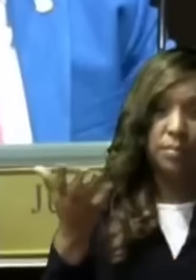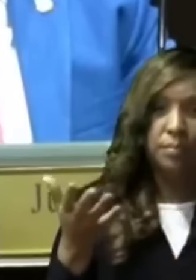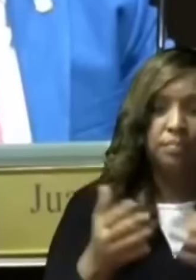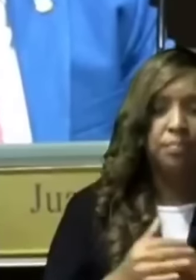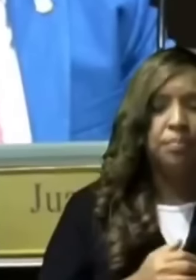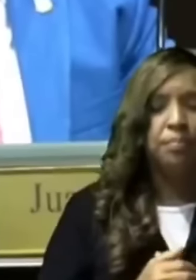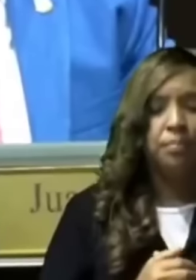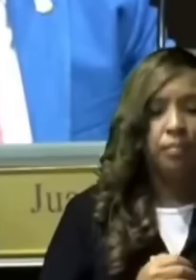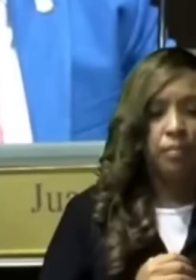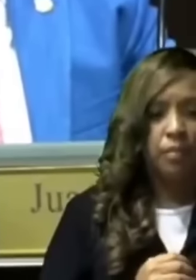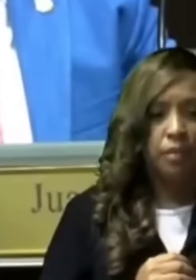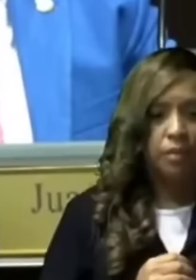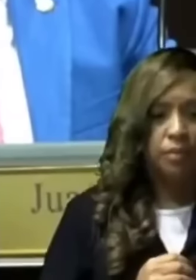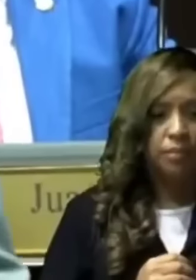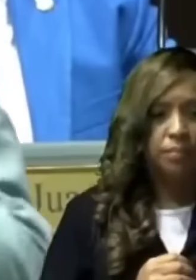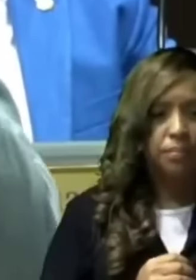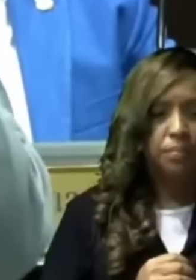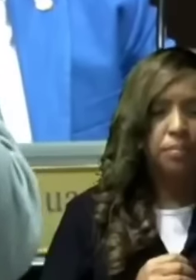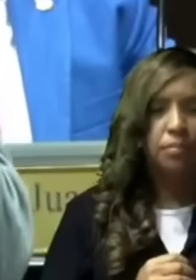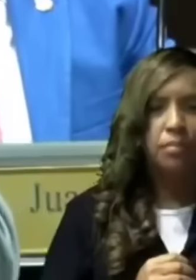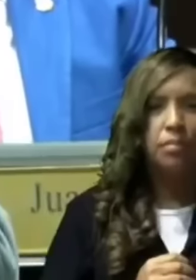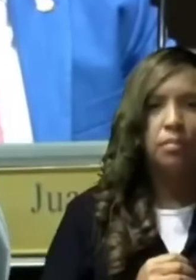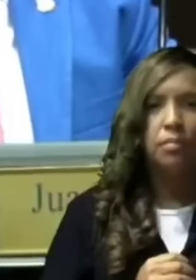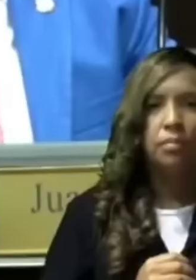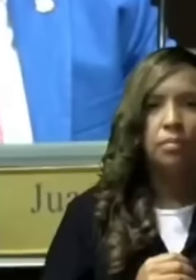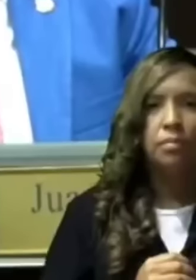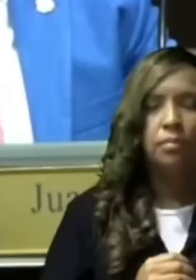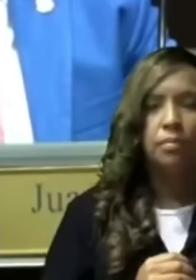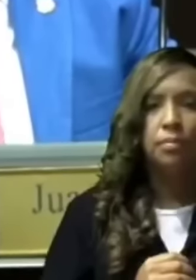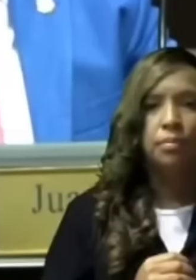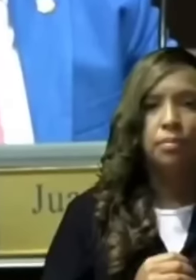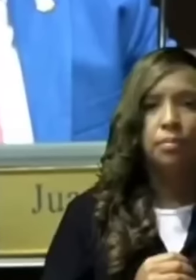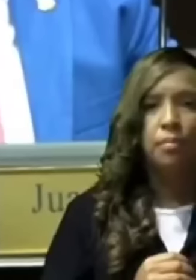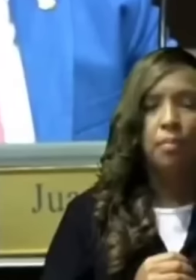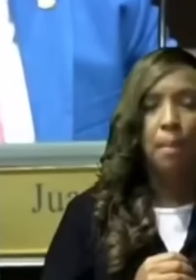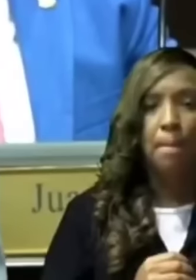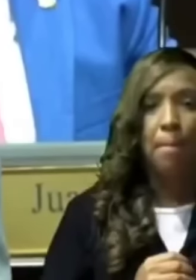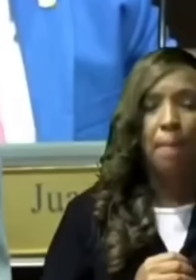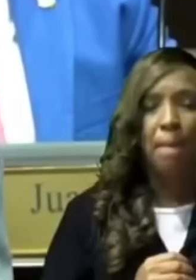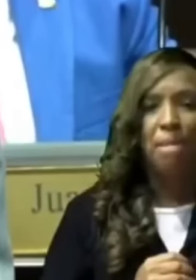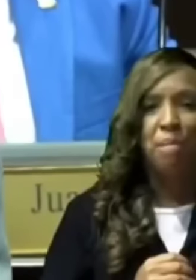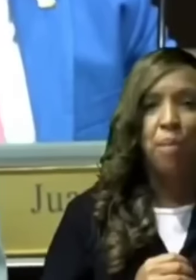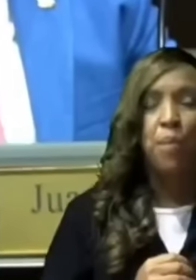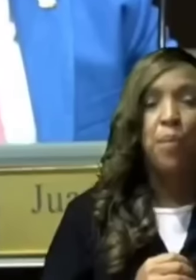Porque sencillamente en esta reforma constitucional